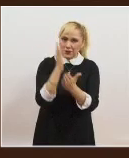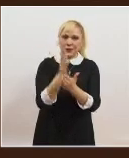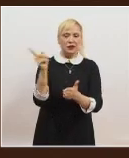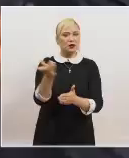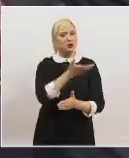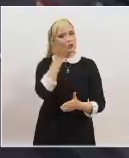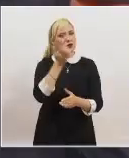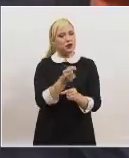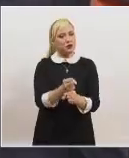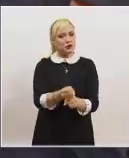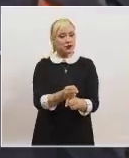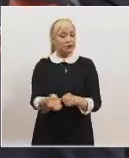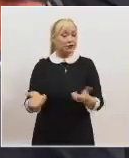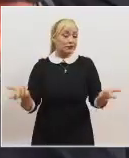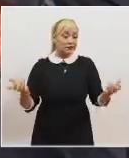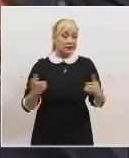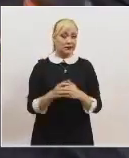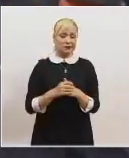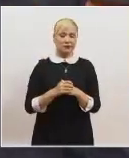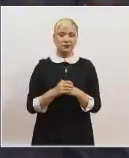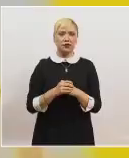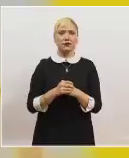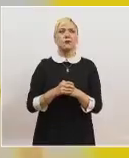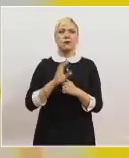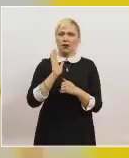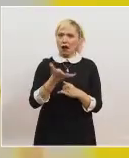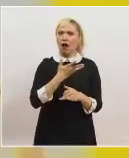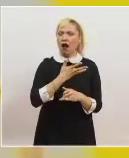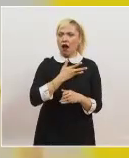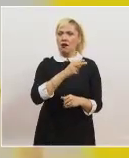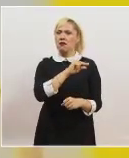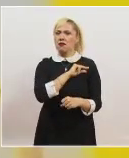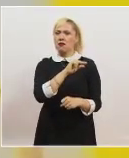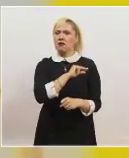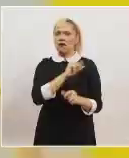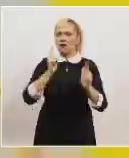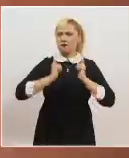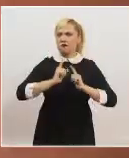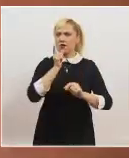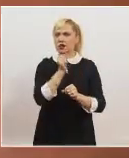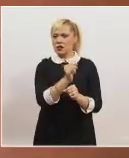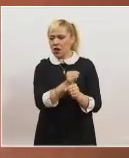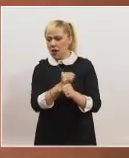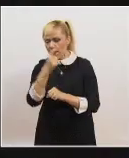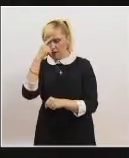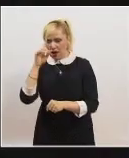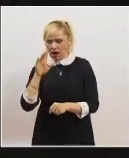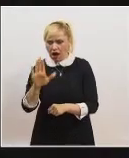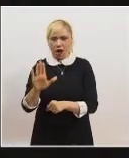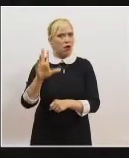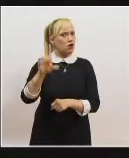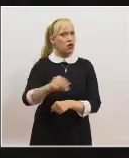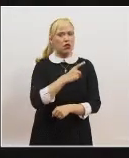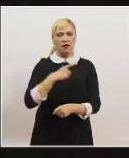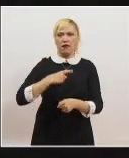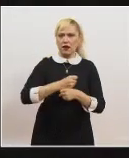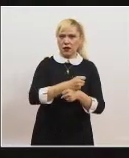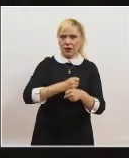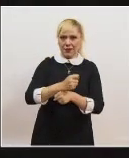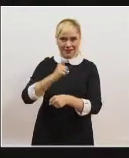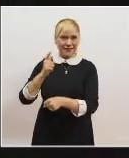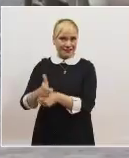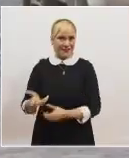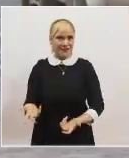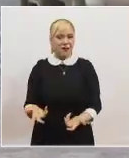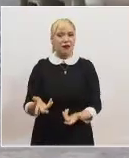en lo local. Indicó que aunque ya existen fiscalías especializadas para combatir este delito, prevalece no solo a